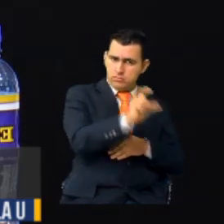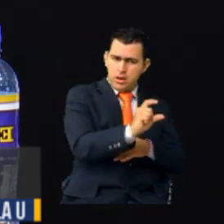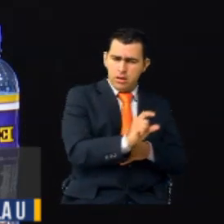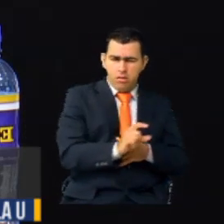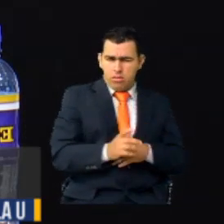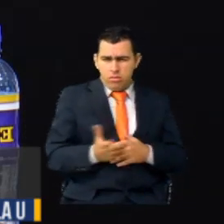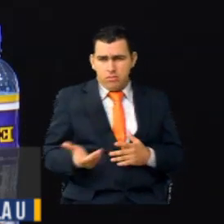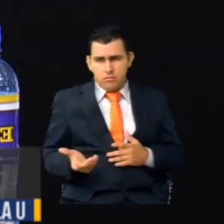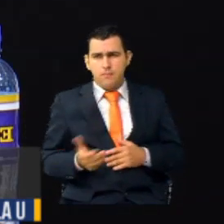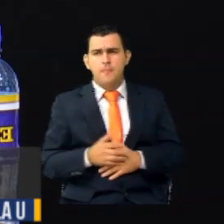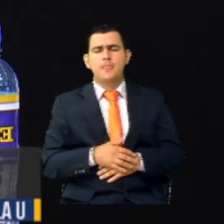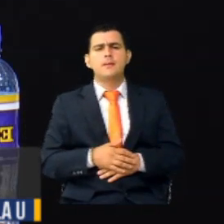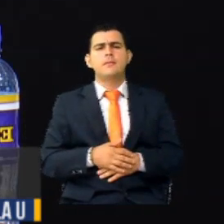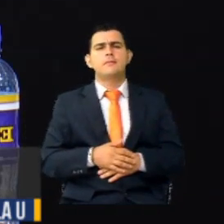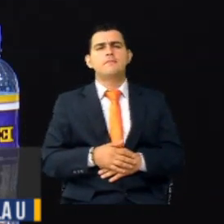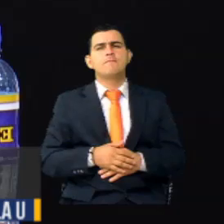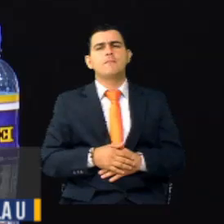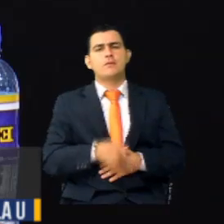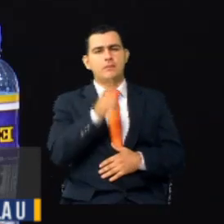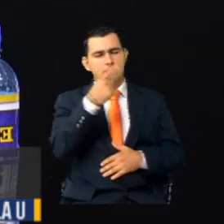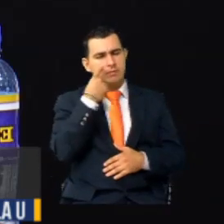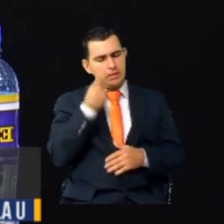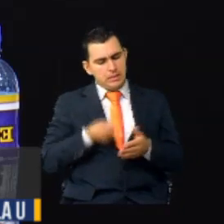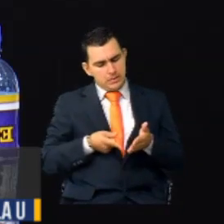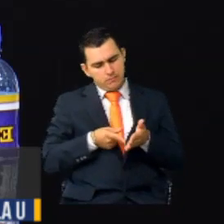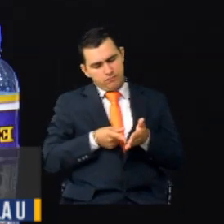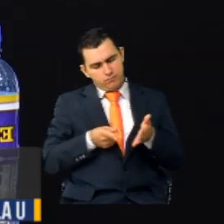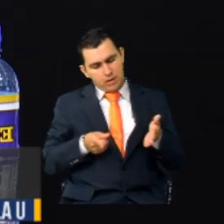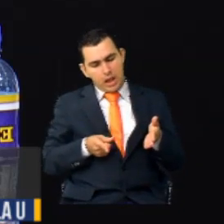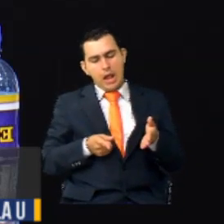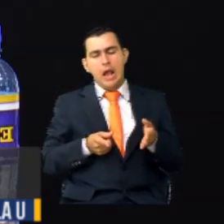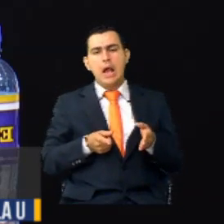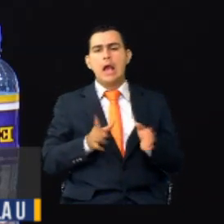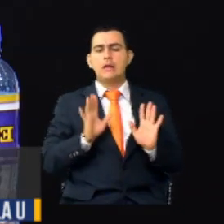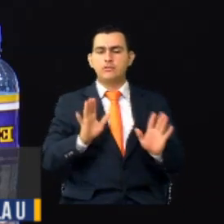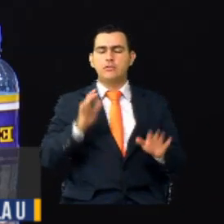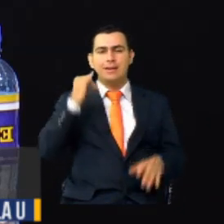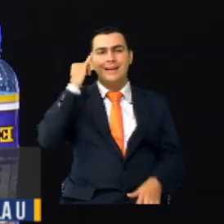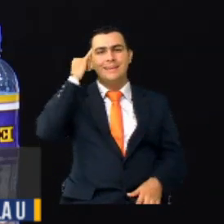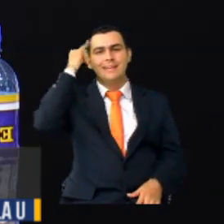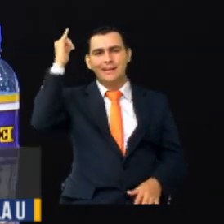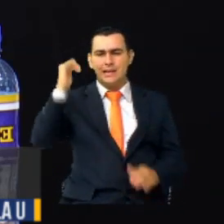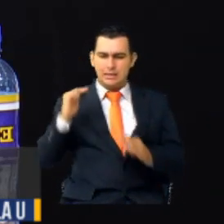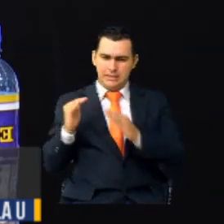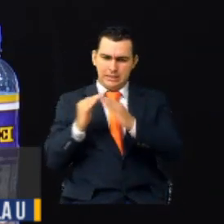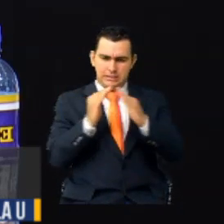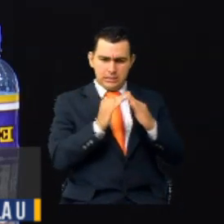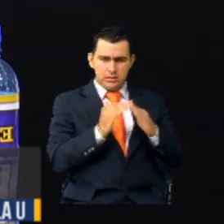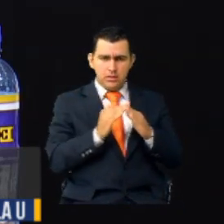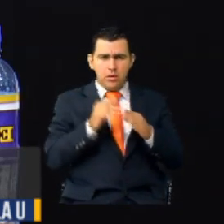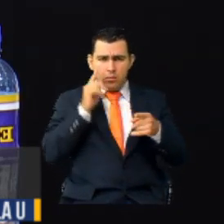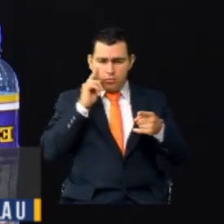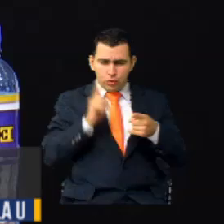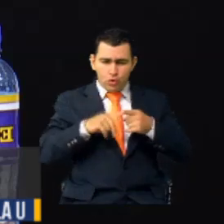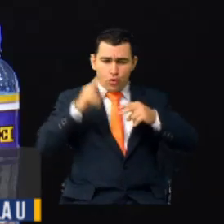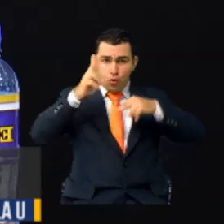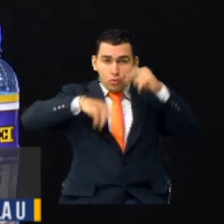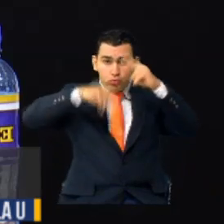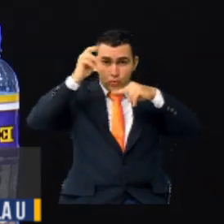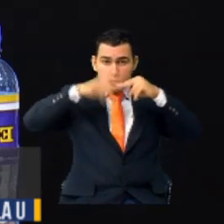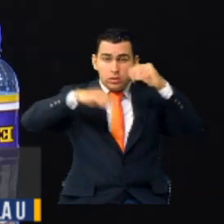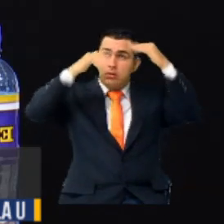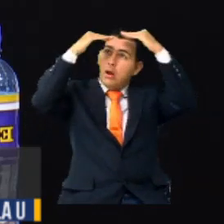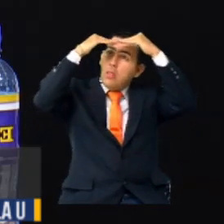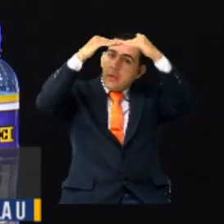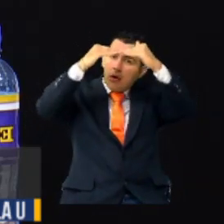a detalle, usted encontrará que nuestra política de vivienda apunta no solamente a construir techo, porque vivienda,